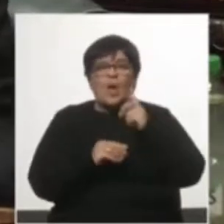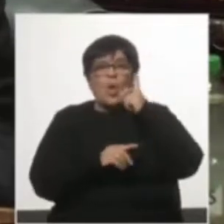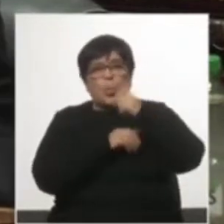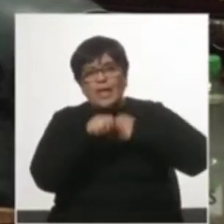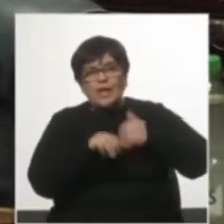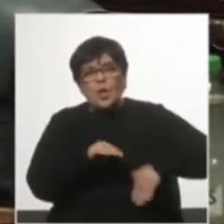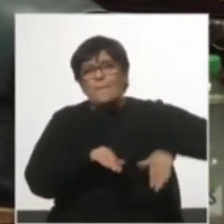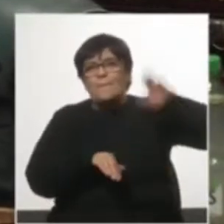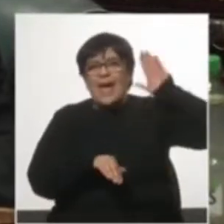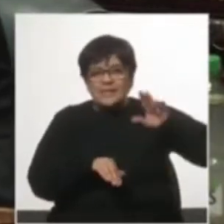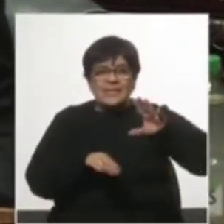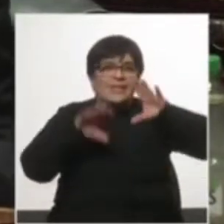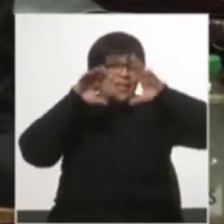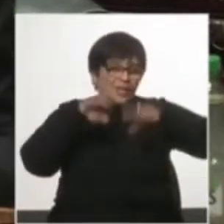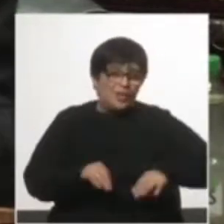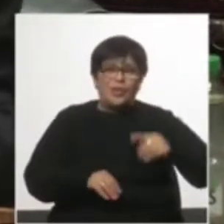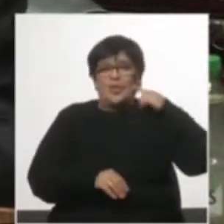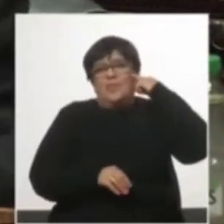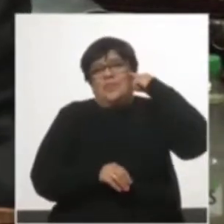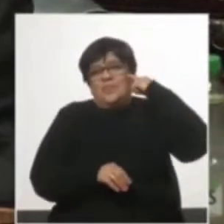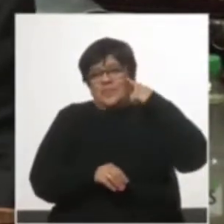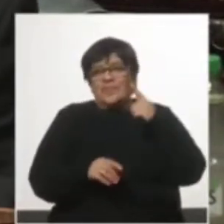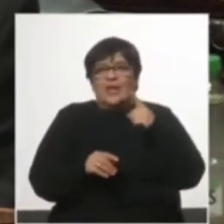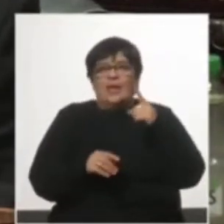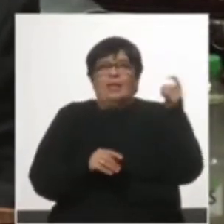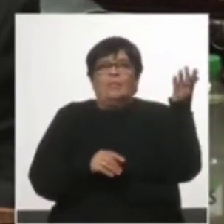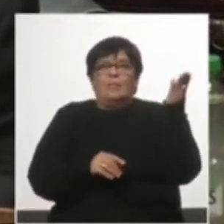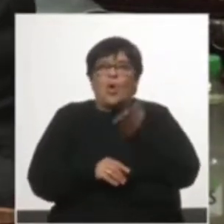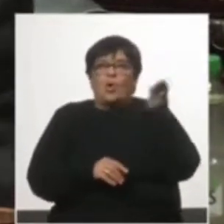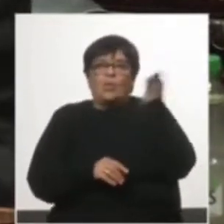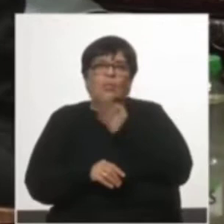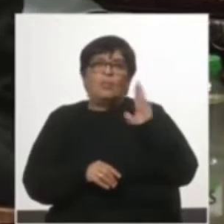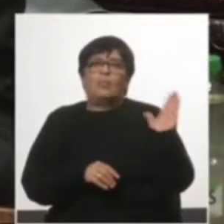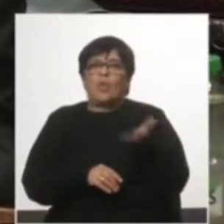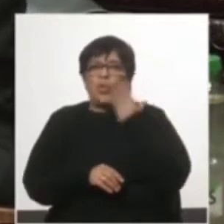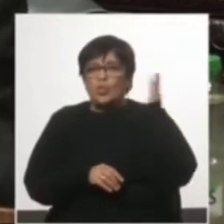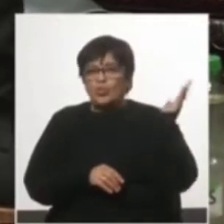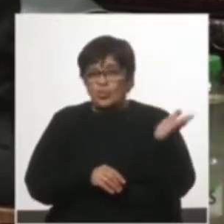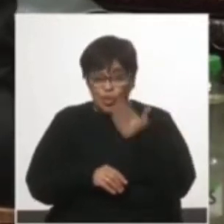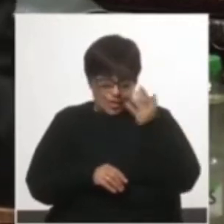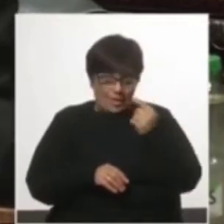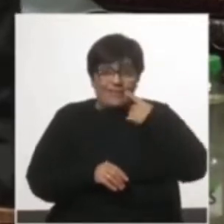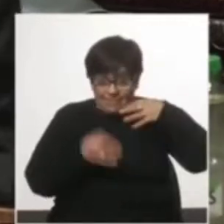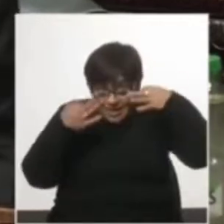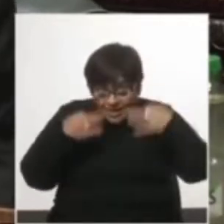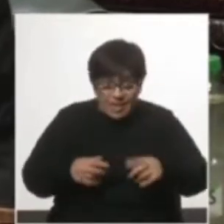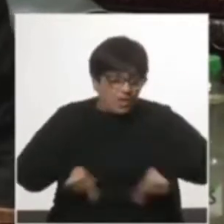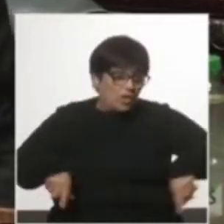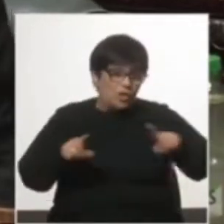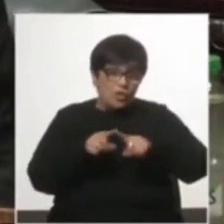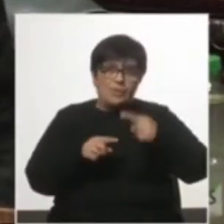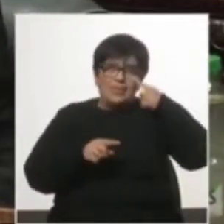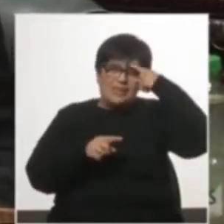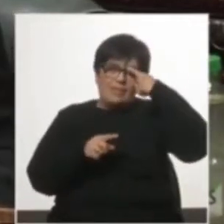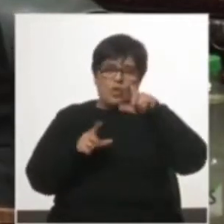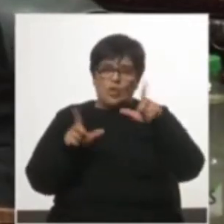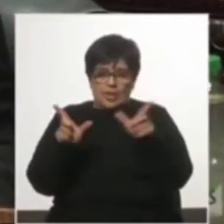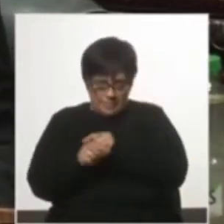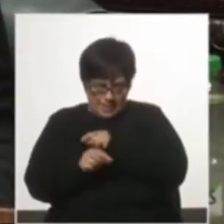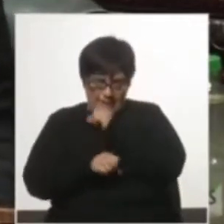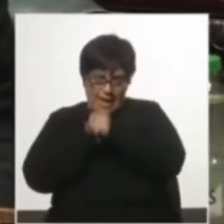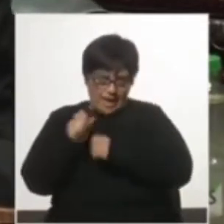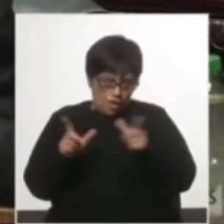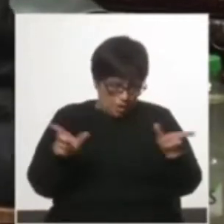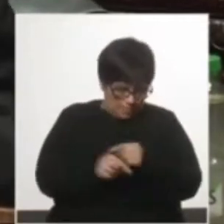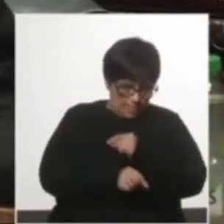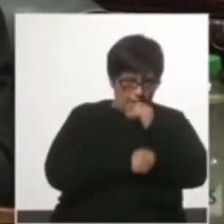está calibrando en términos de porcentajes del producto y estamos hablando de cosas que cierran en cada año, ¿no?